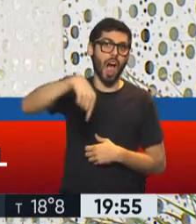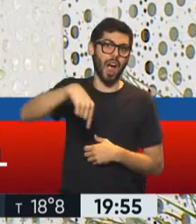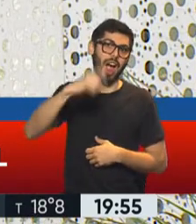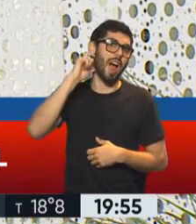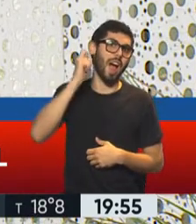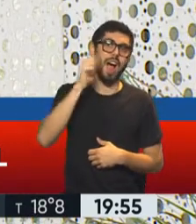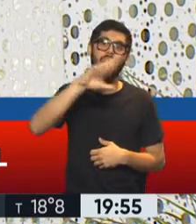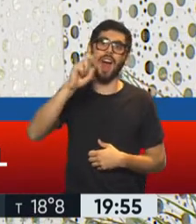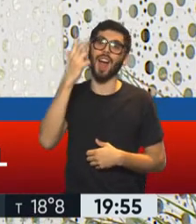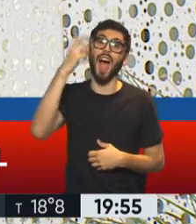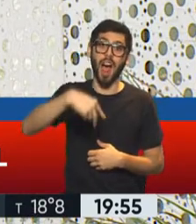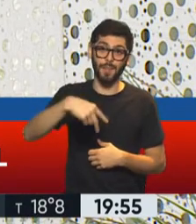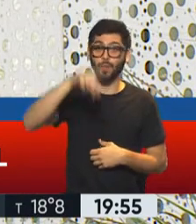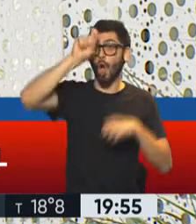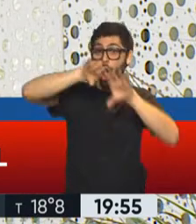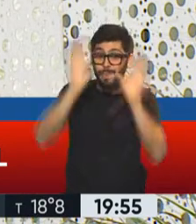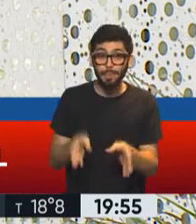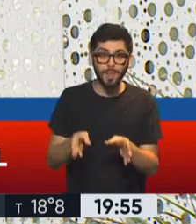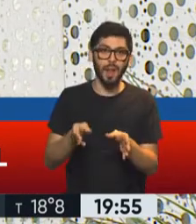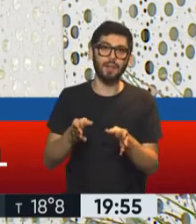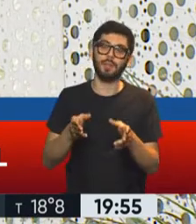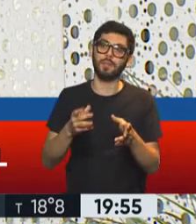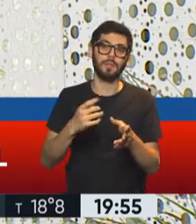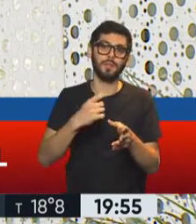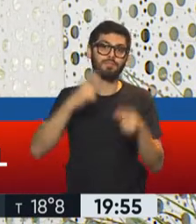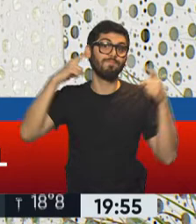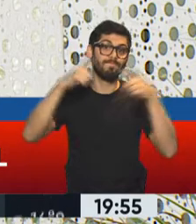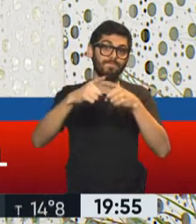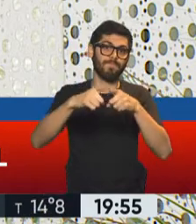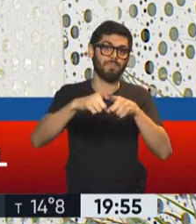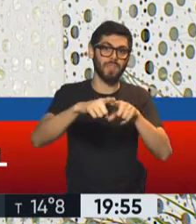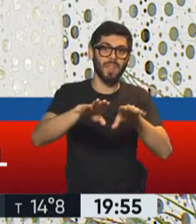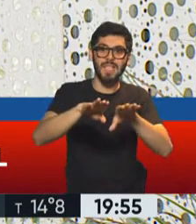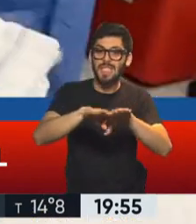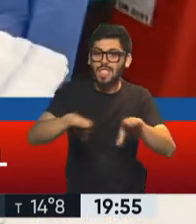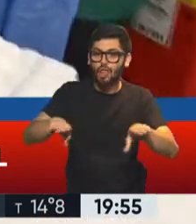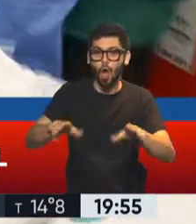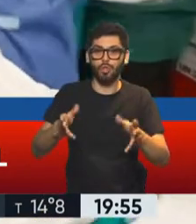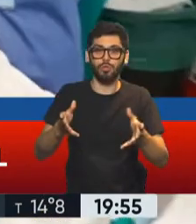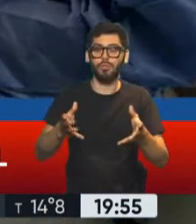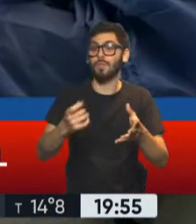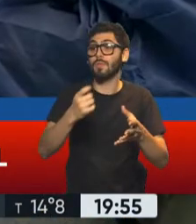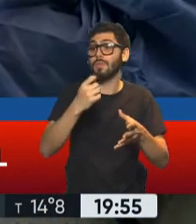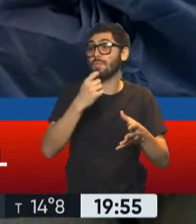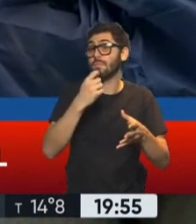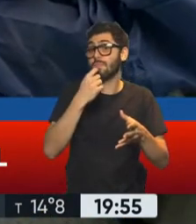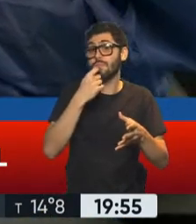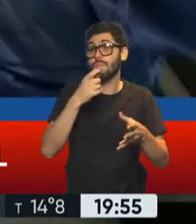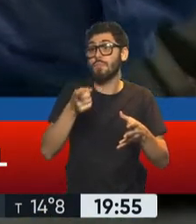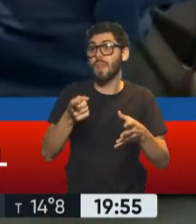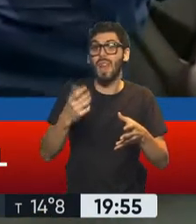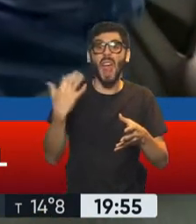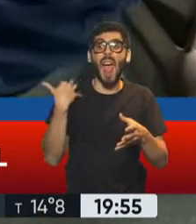cuyo centro, cuya misión es favorecer la equidad de chicos muchas veces que no tendrían posibilidad de